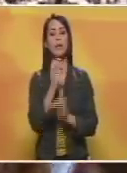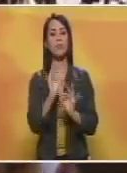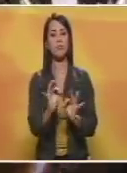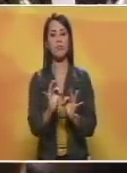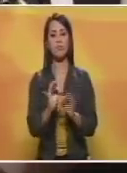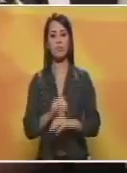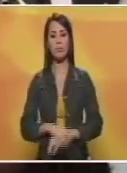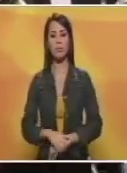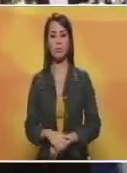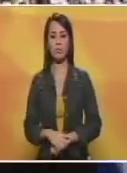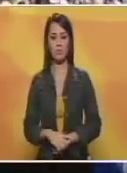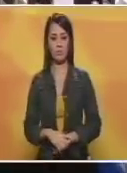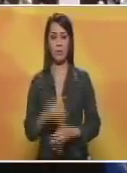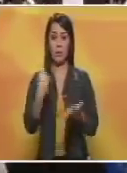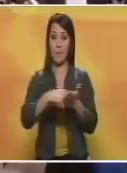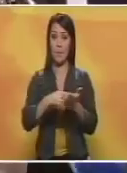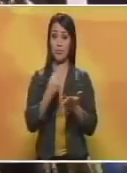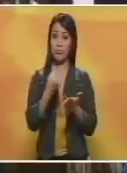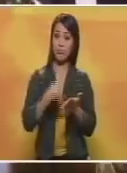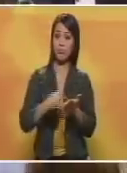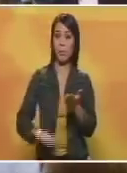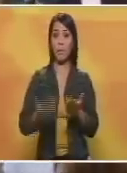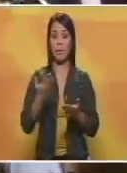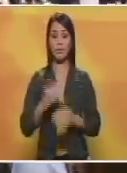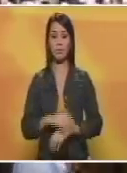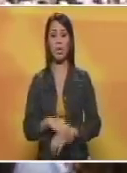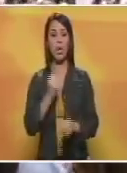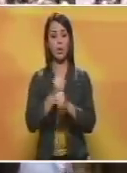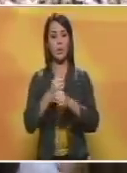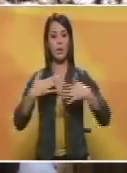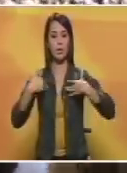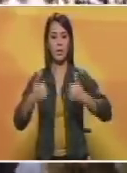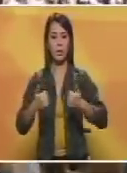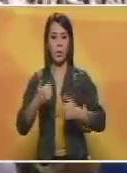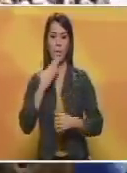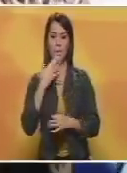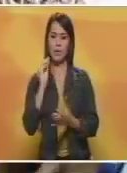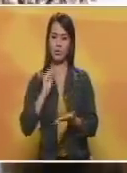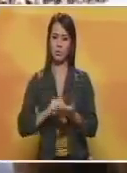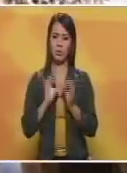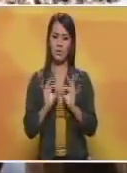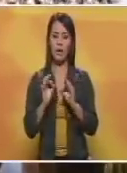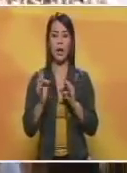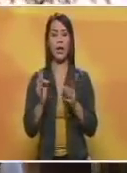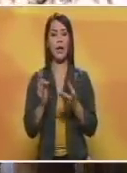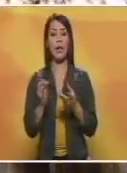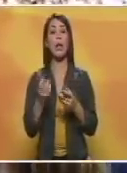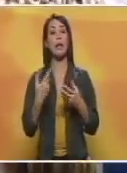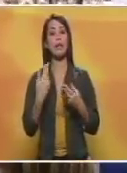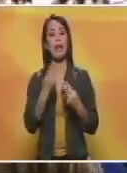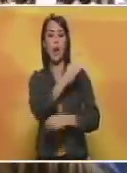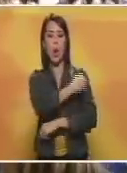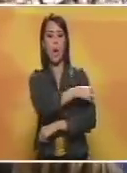en materia salarial reiteraron que los hospitales